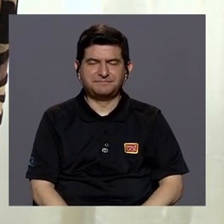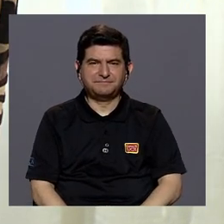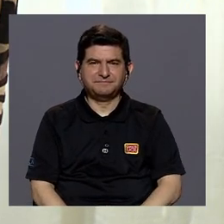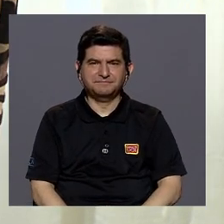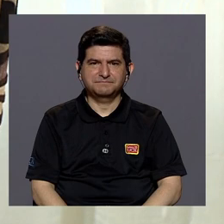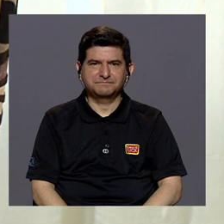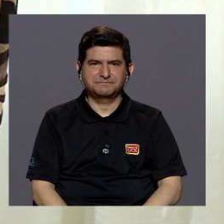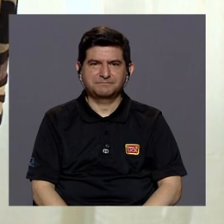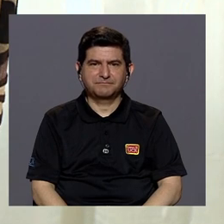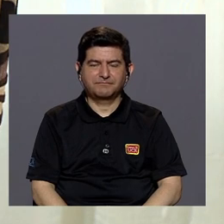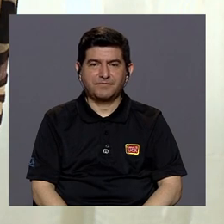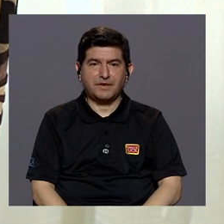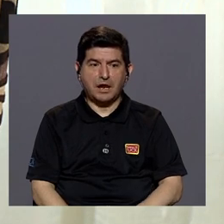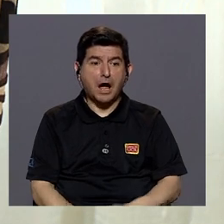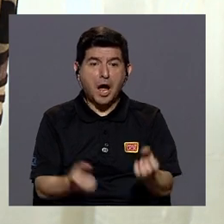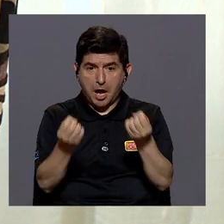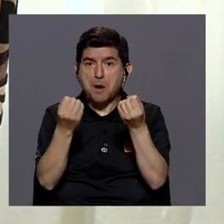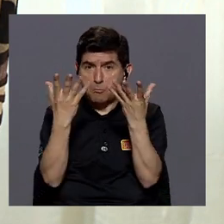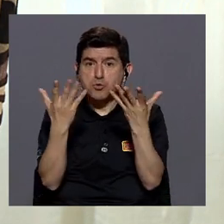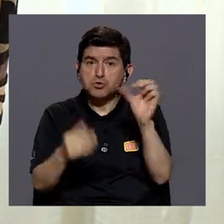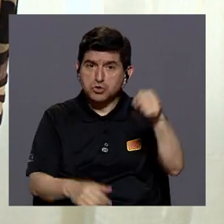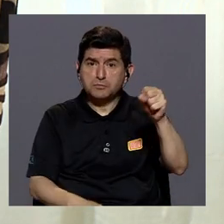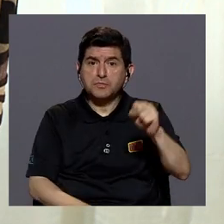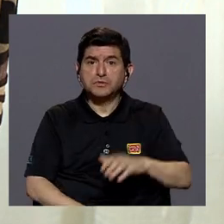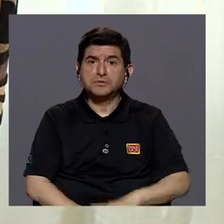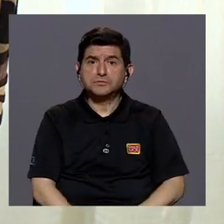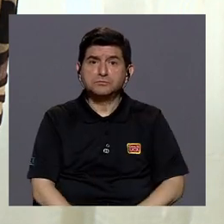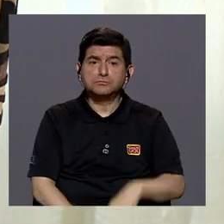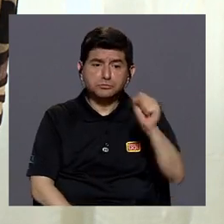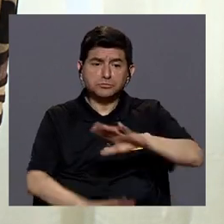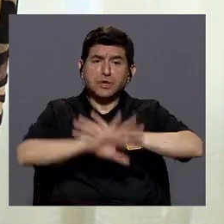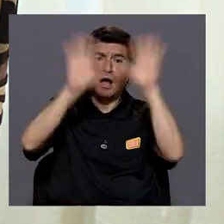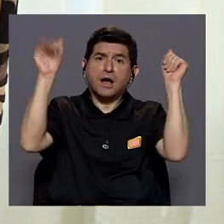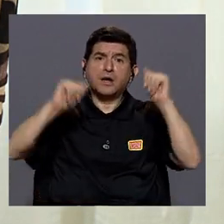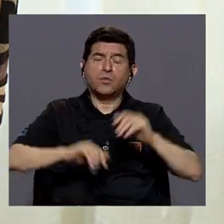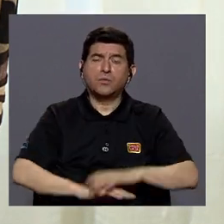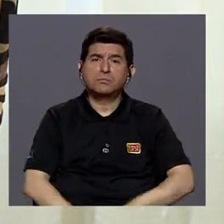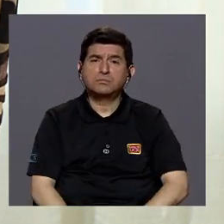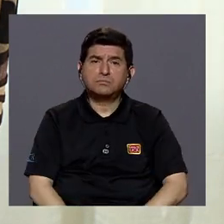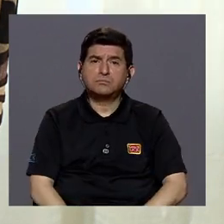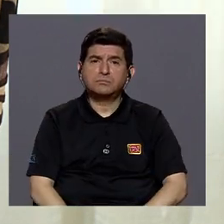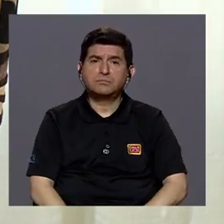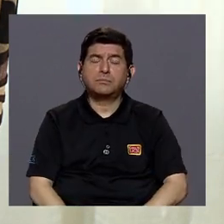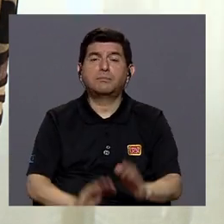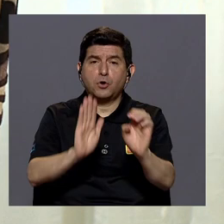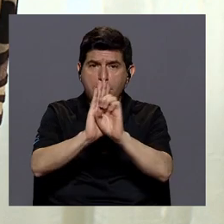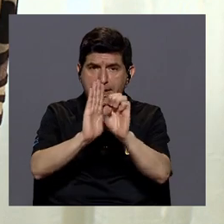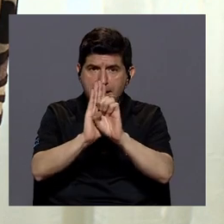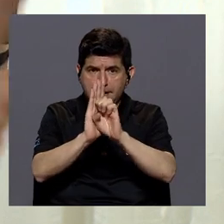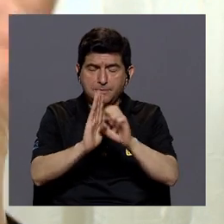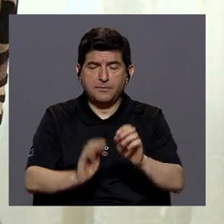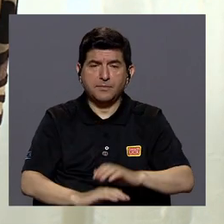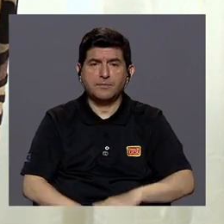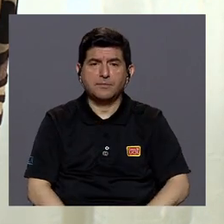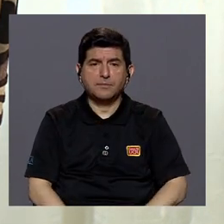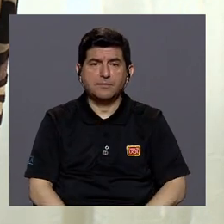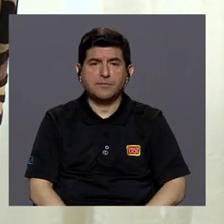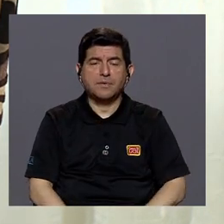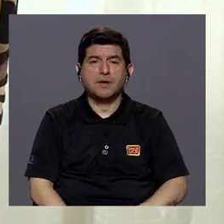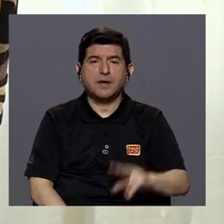Bueno, se la creo a muchos. Ajá. Claro. Por ejemplo, a